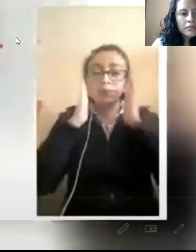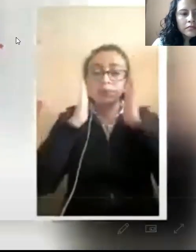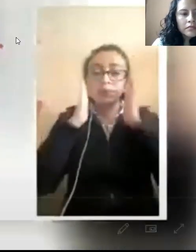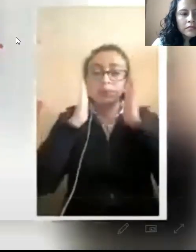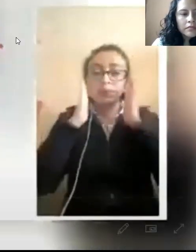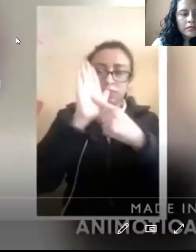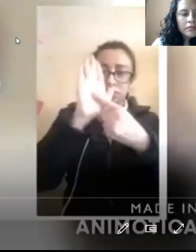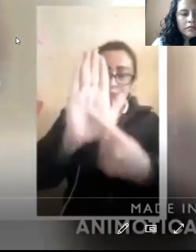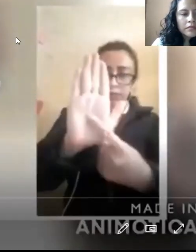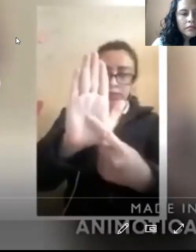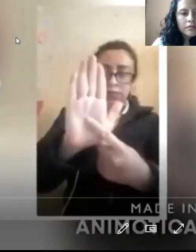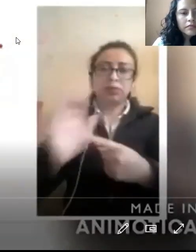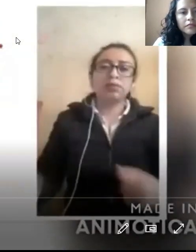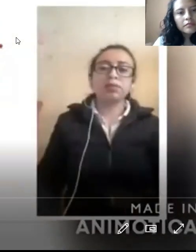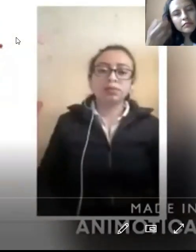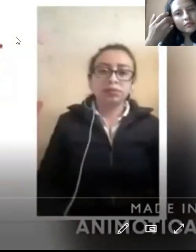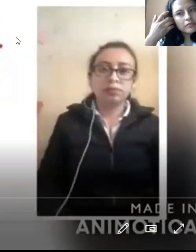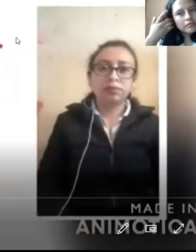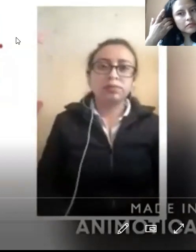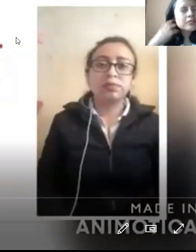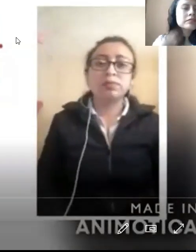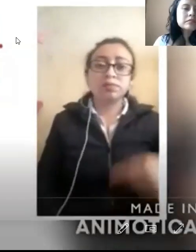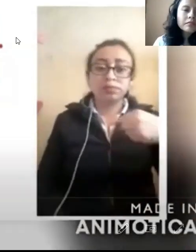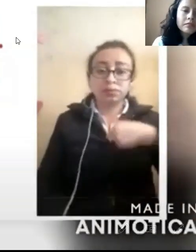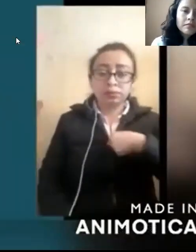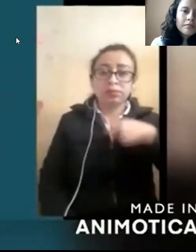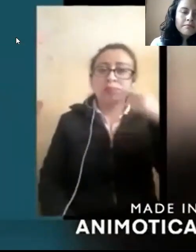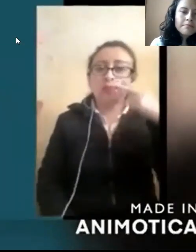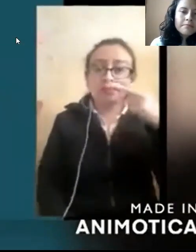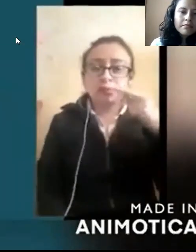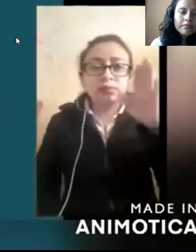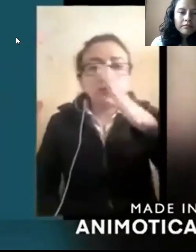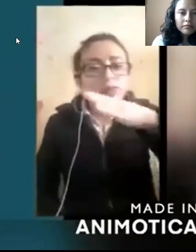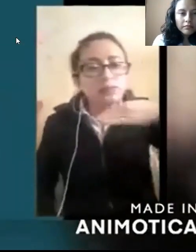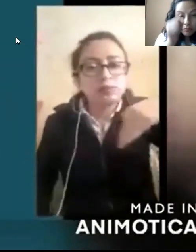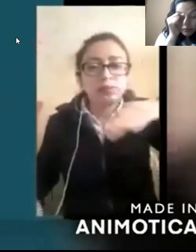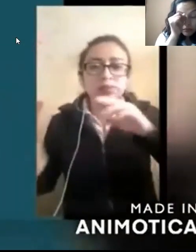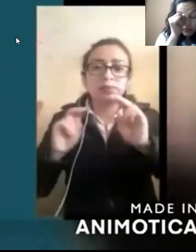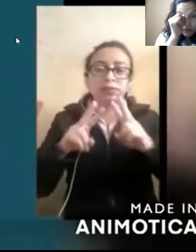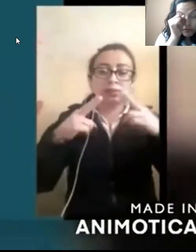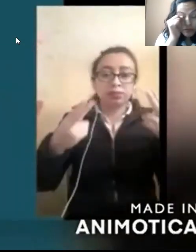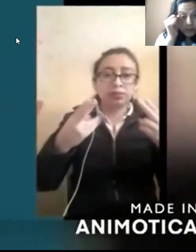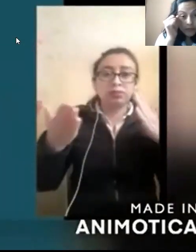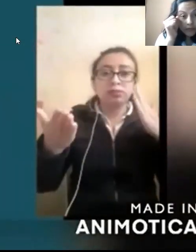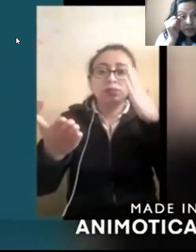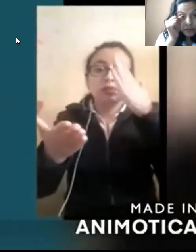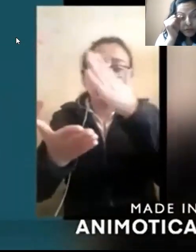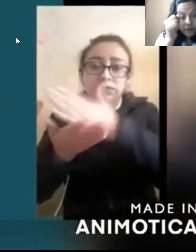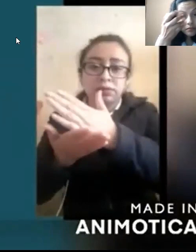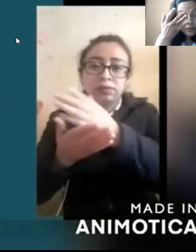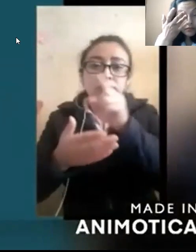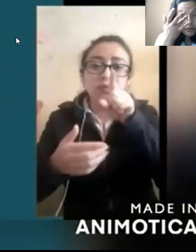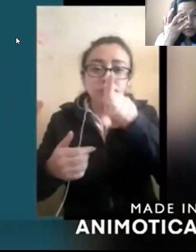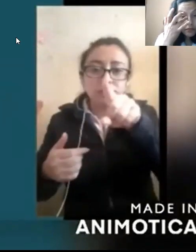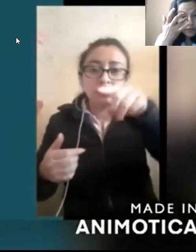En un fondo de color blanco observaremos el logo del Comité Pro Ciegos y Sordos de Guatemala y se lee atención y seguimiento. En otro fondo lleno de